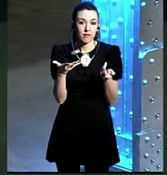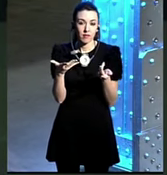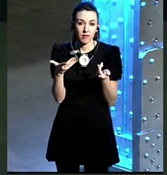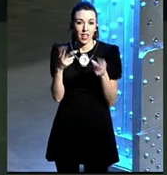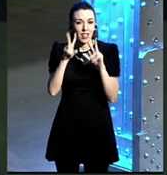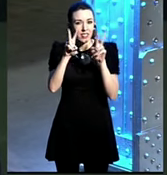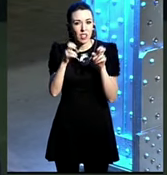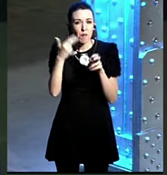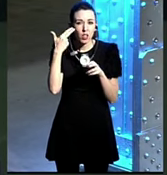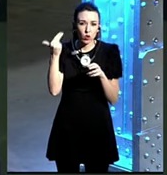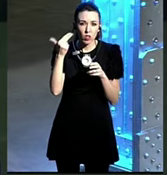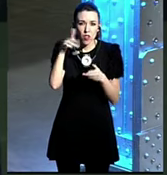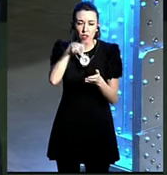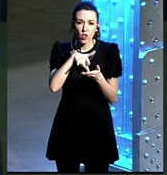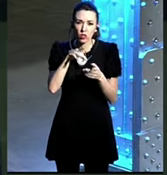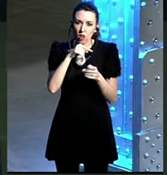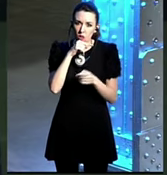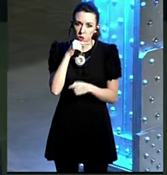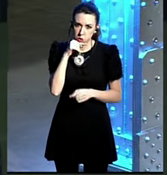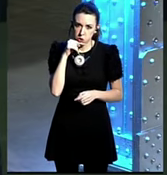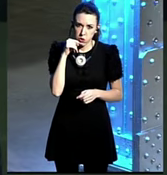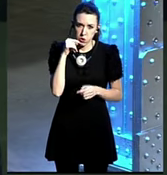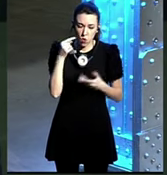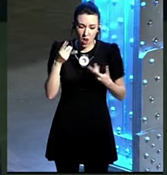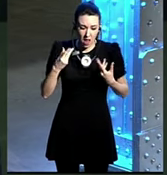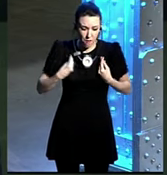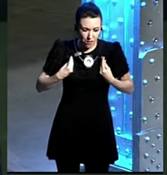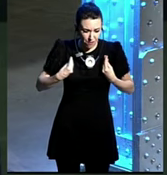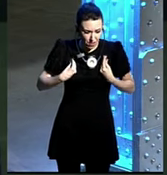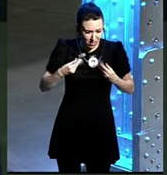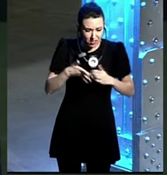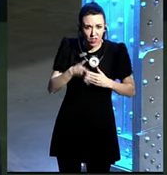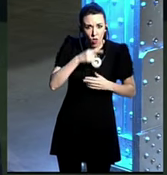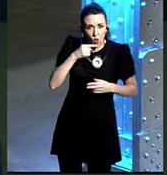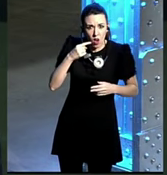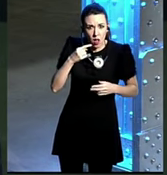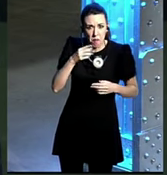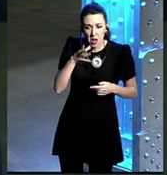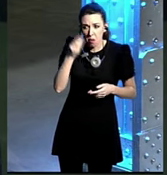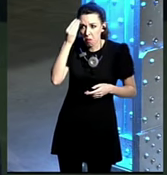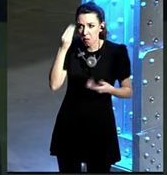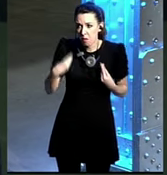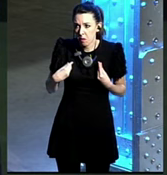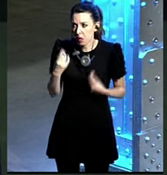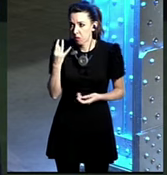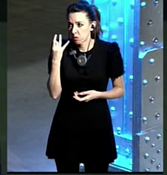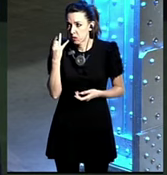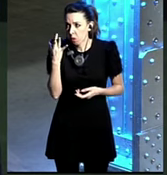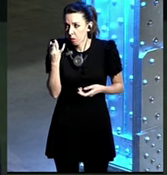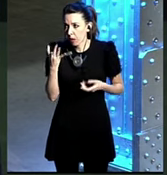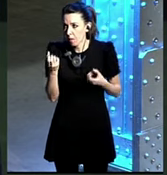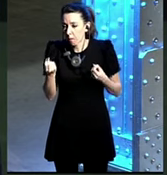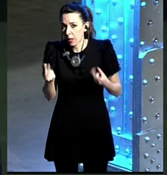lo del suicidio ocurre cuando es doloroso estar vivo, pero cuando ves que no tiene sentido estar vivo, creo que